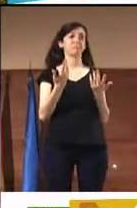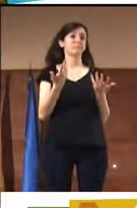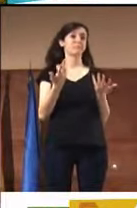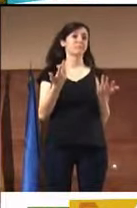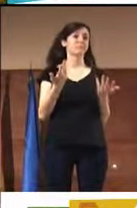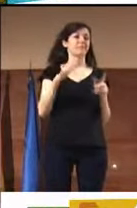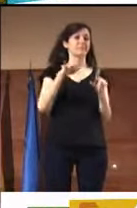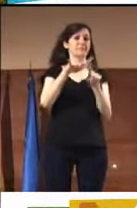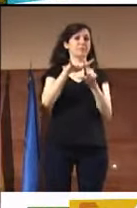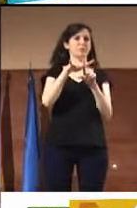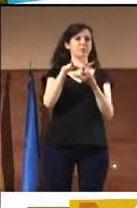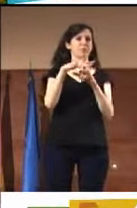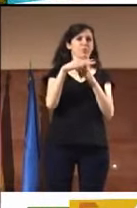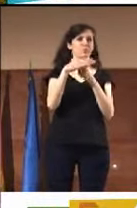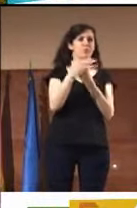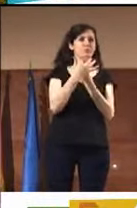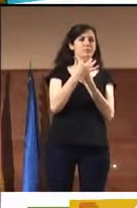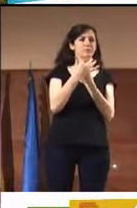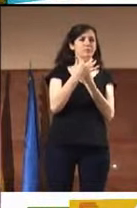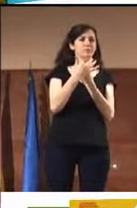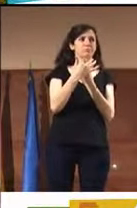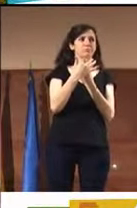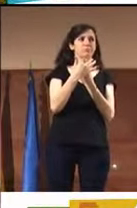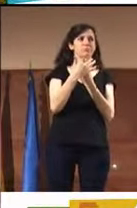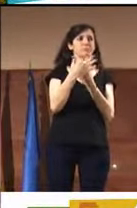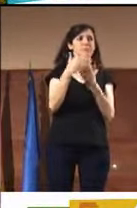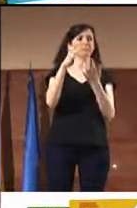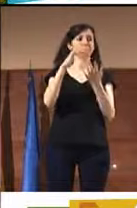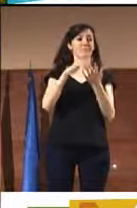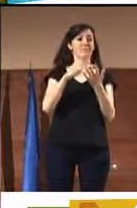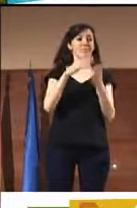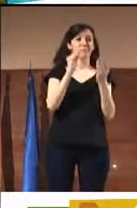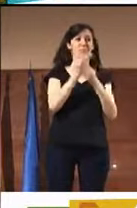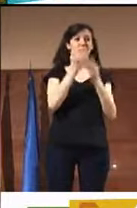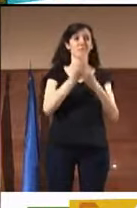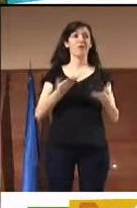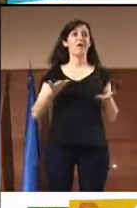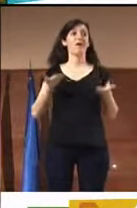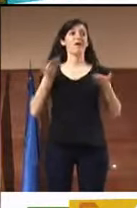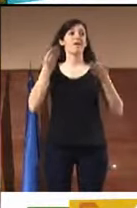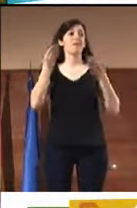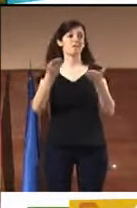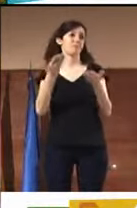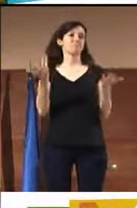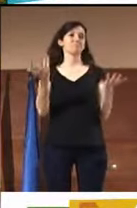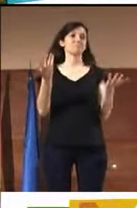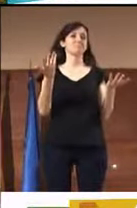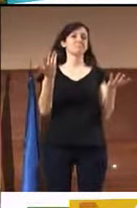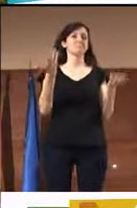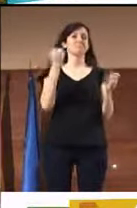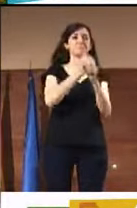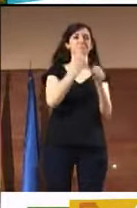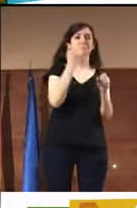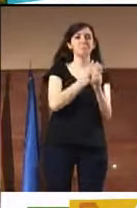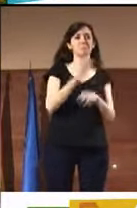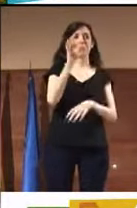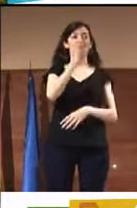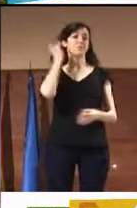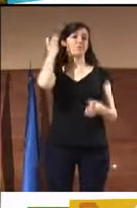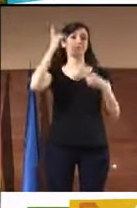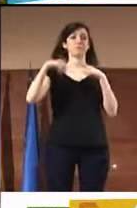con situaciones que son muy gratificantes cuando este producto ayuda a la persona no solamente a desarrollar las tareas en el mundo laboral o las